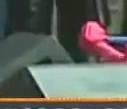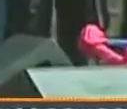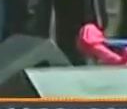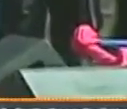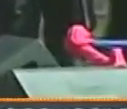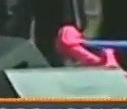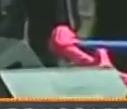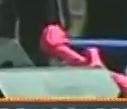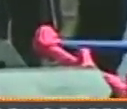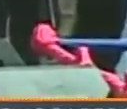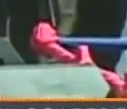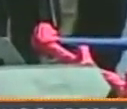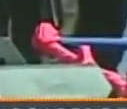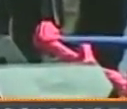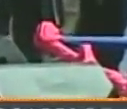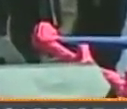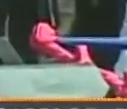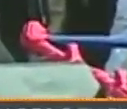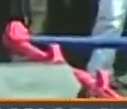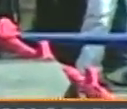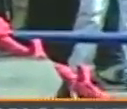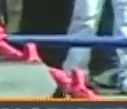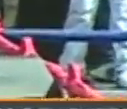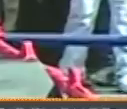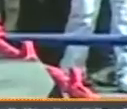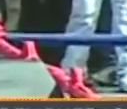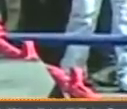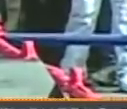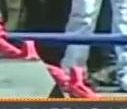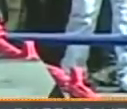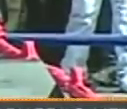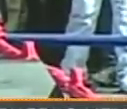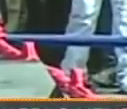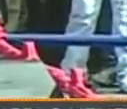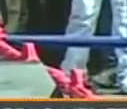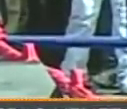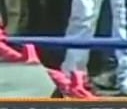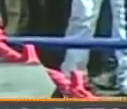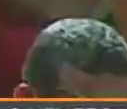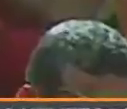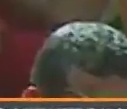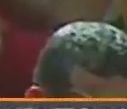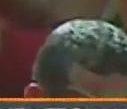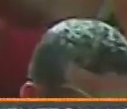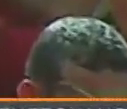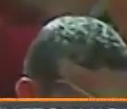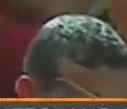¿Dónde se elige al presidente de Venezuela? ¿En Bogotá o en Caracas?